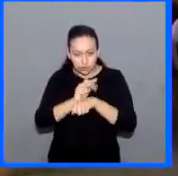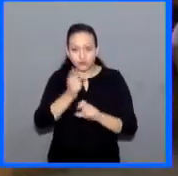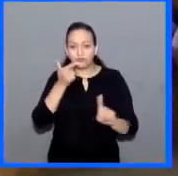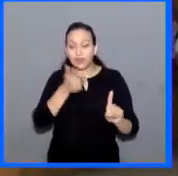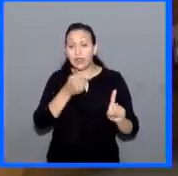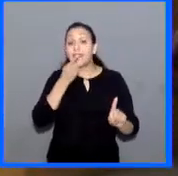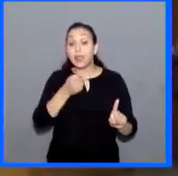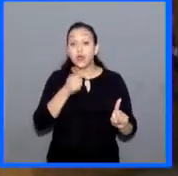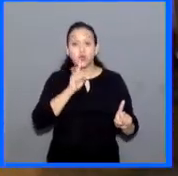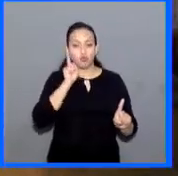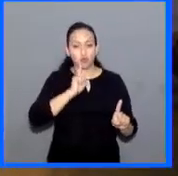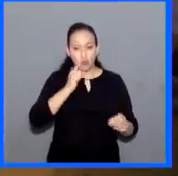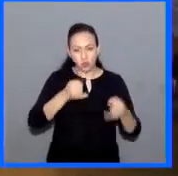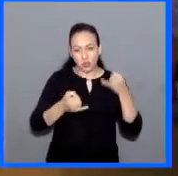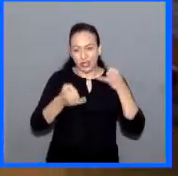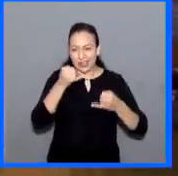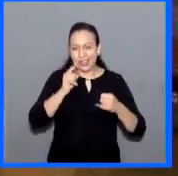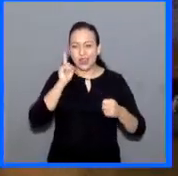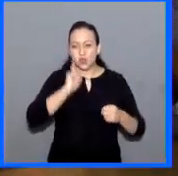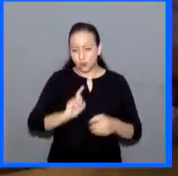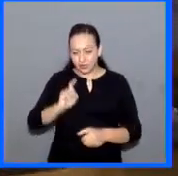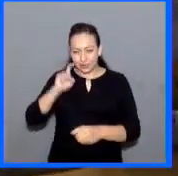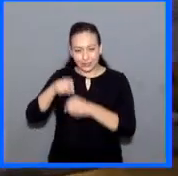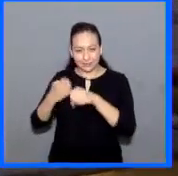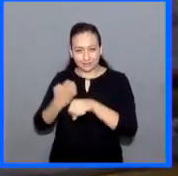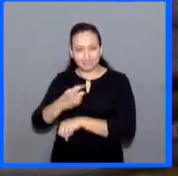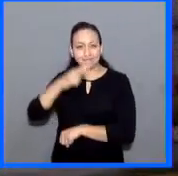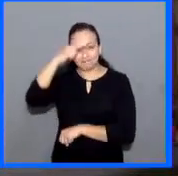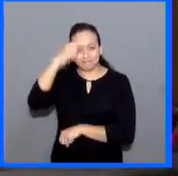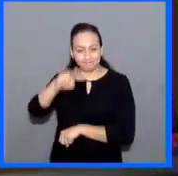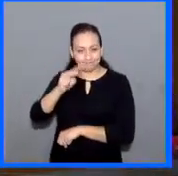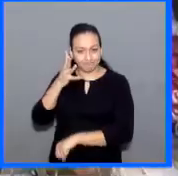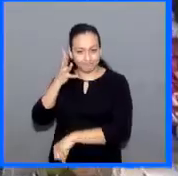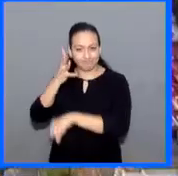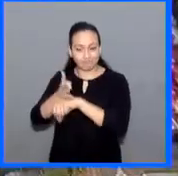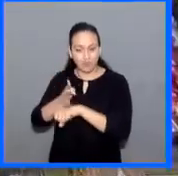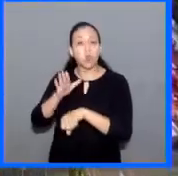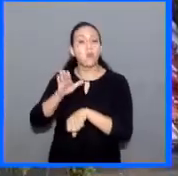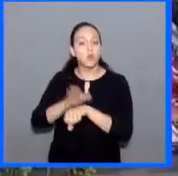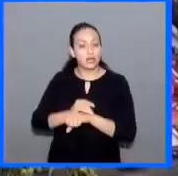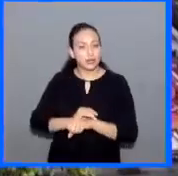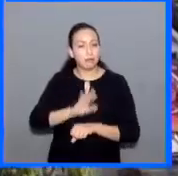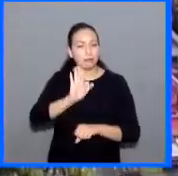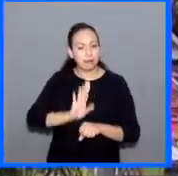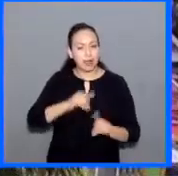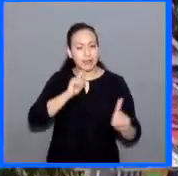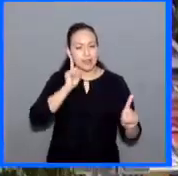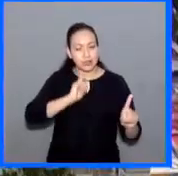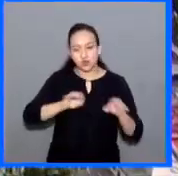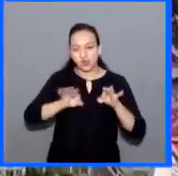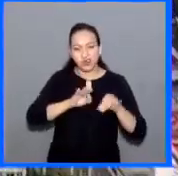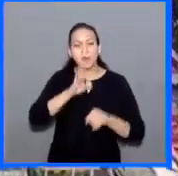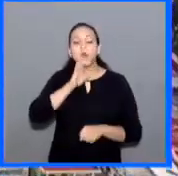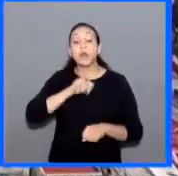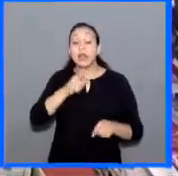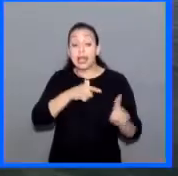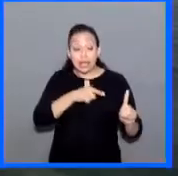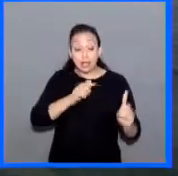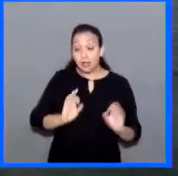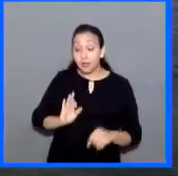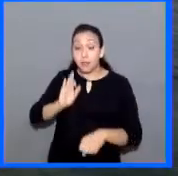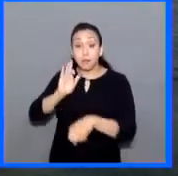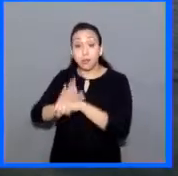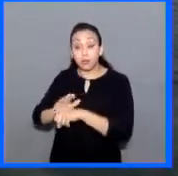jueza federal adscrita al Estado de México por posibles irregularidades en el otorgamiento de un amparo contra la extradición del